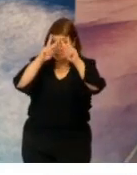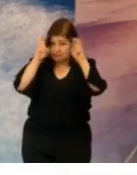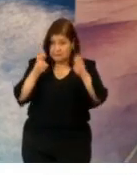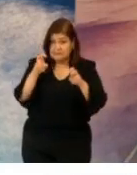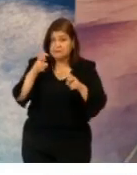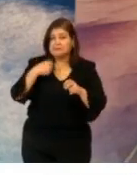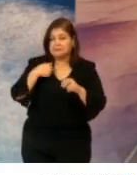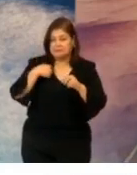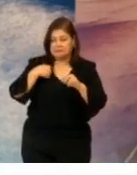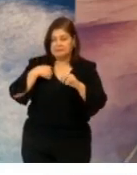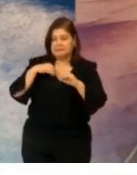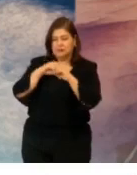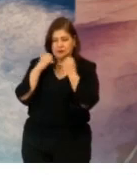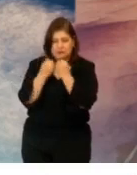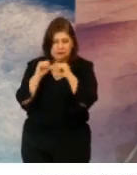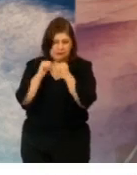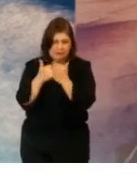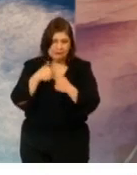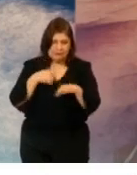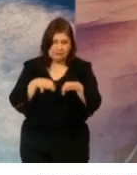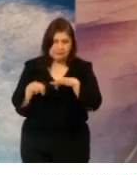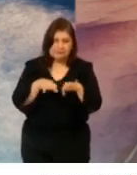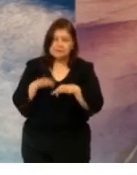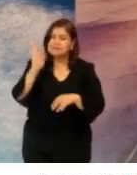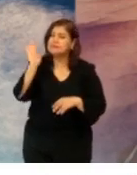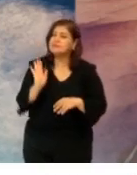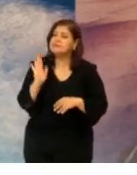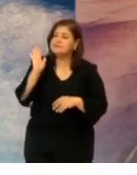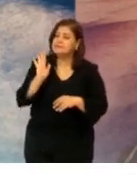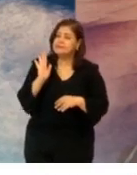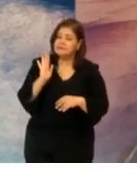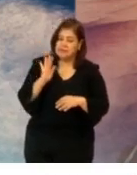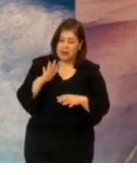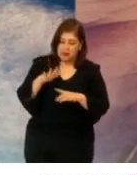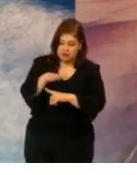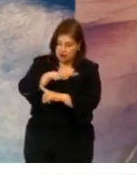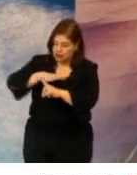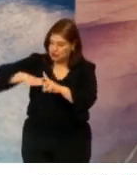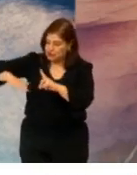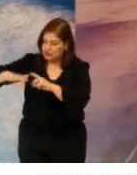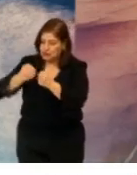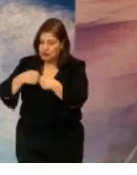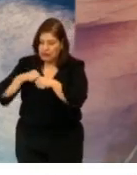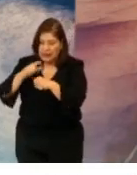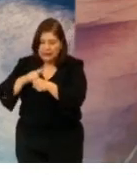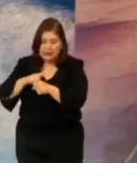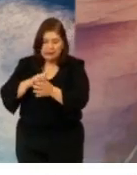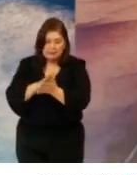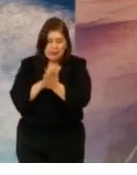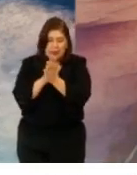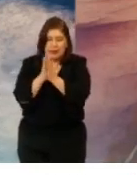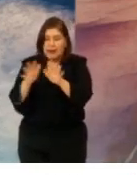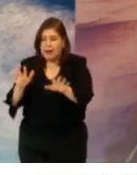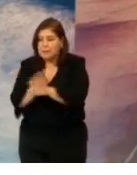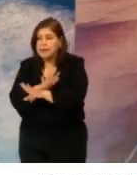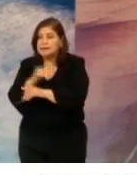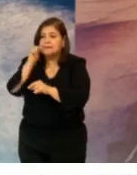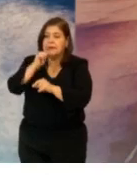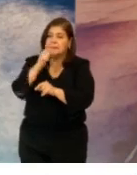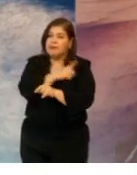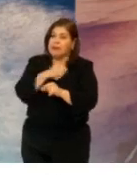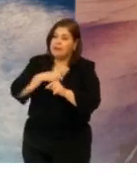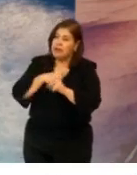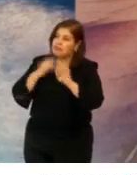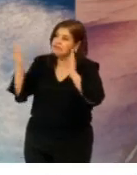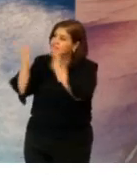estoy, y a veces pareciera que el cambio social empieza o que las organizaciones tenemos que ir con las y los adultos